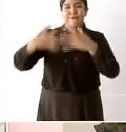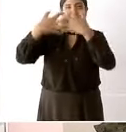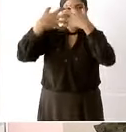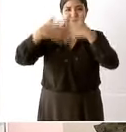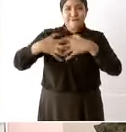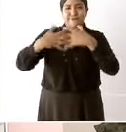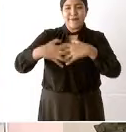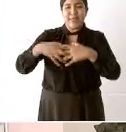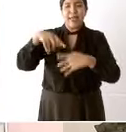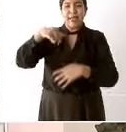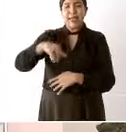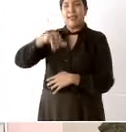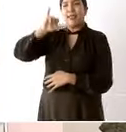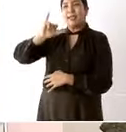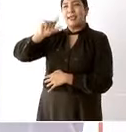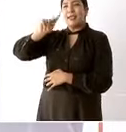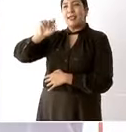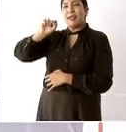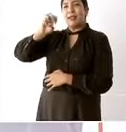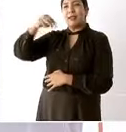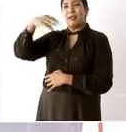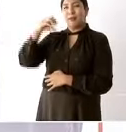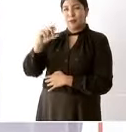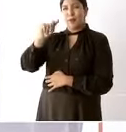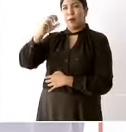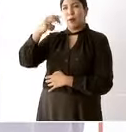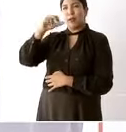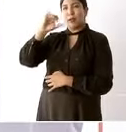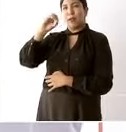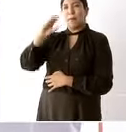región del Istmo de Tehuantepec. Muchas gracias.